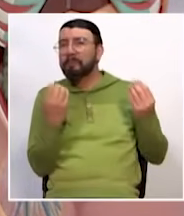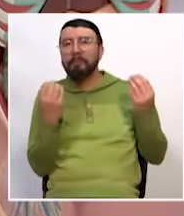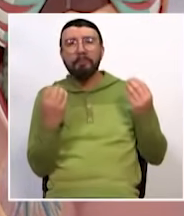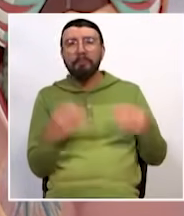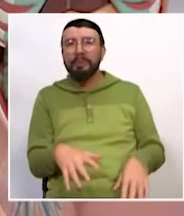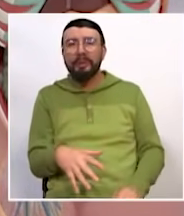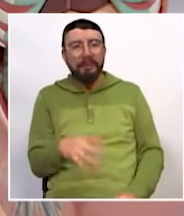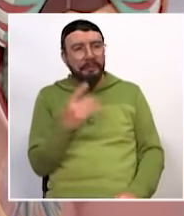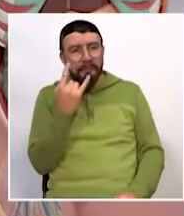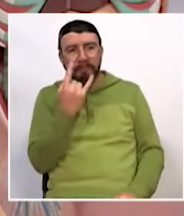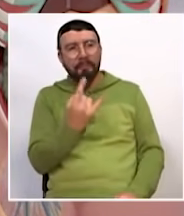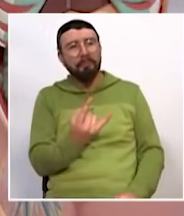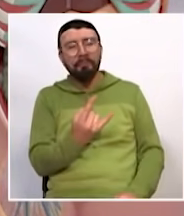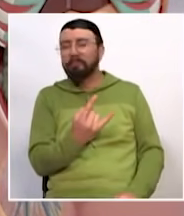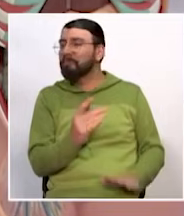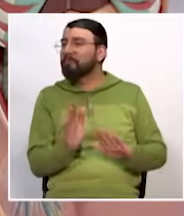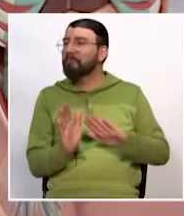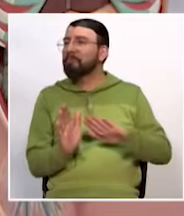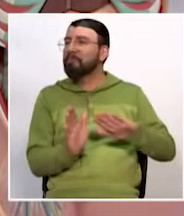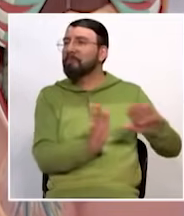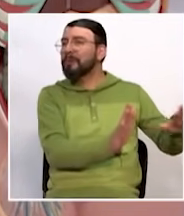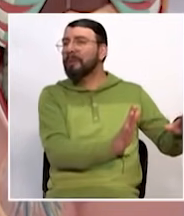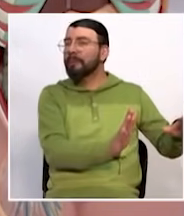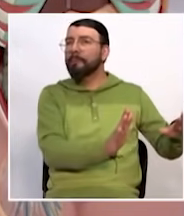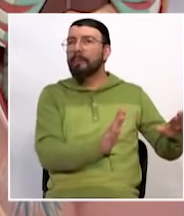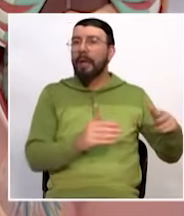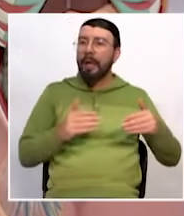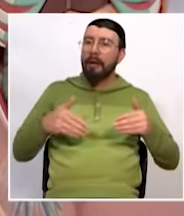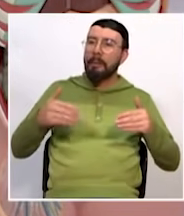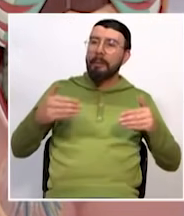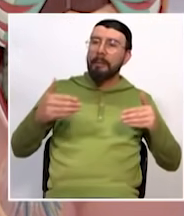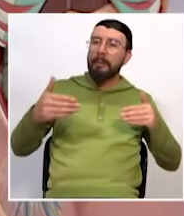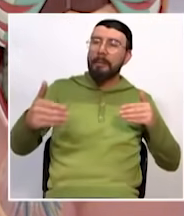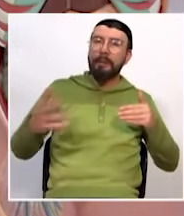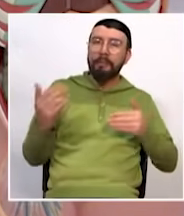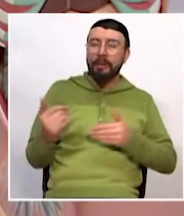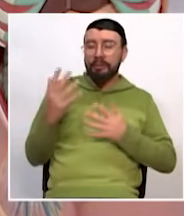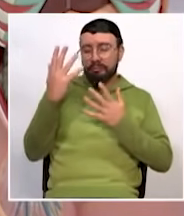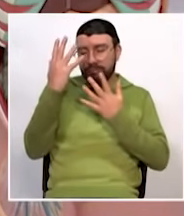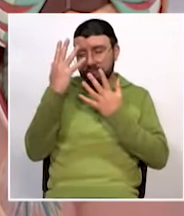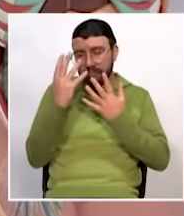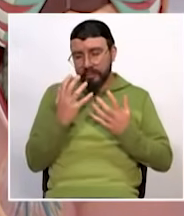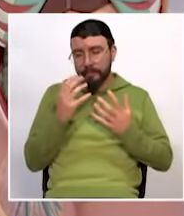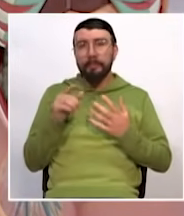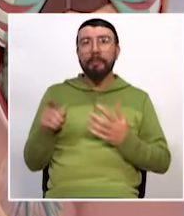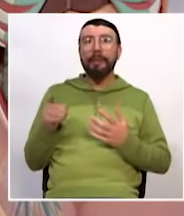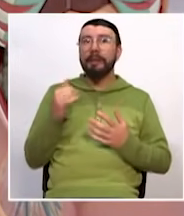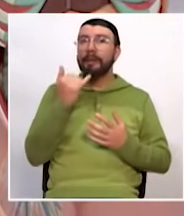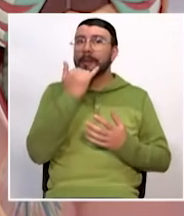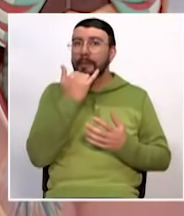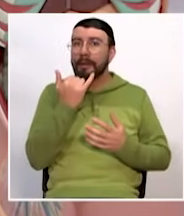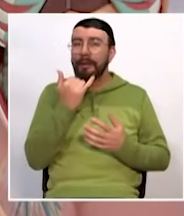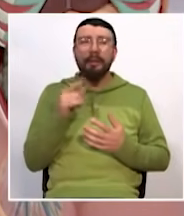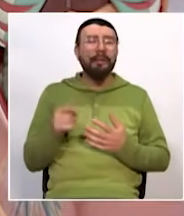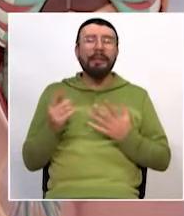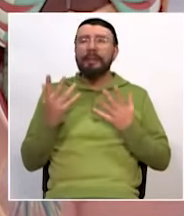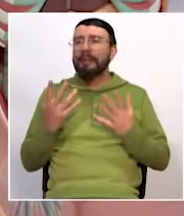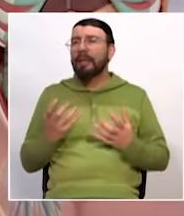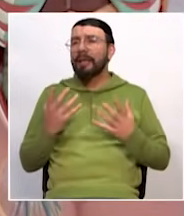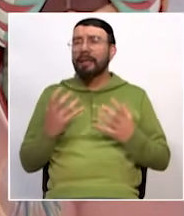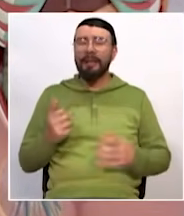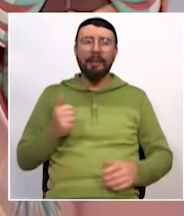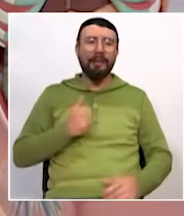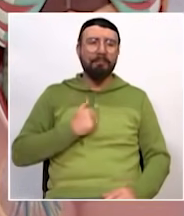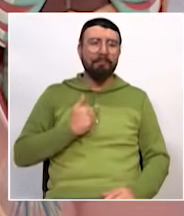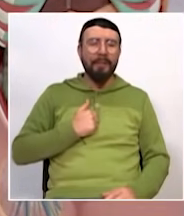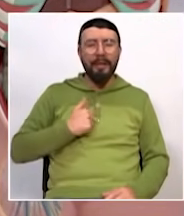uno de los resultados finales de estos estados depresivos es la llamada tendencia suicida que